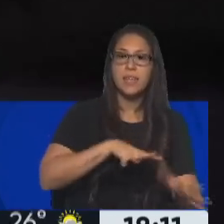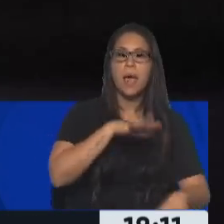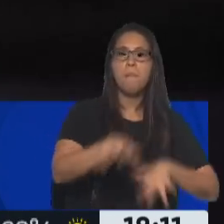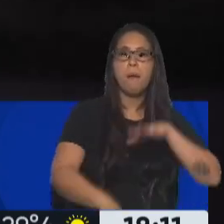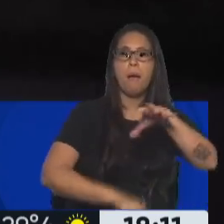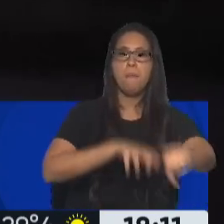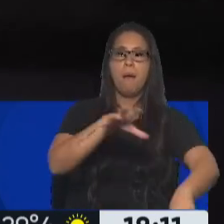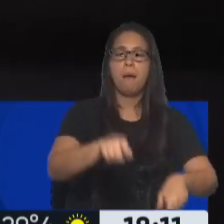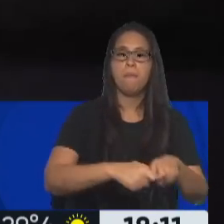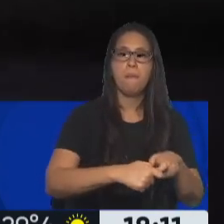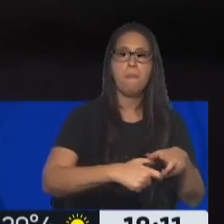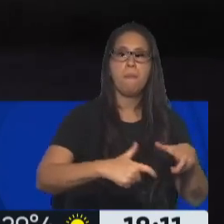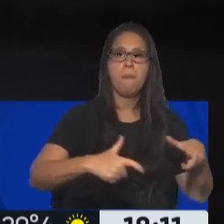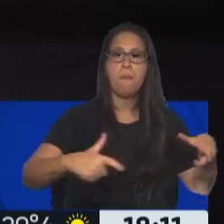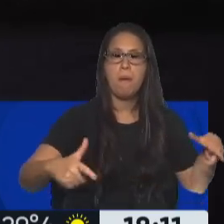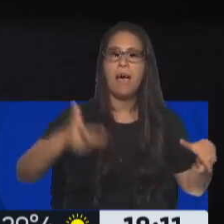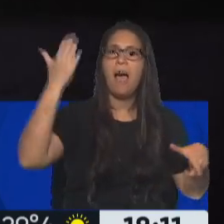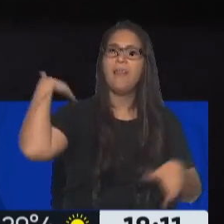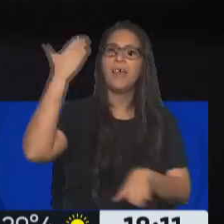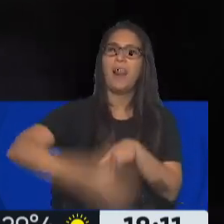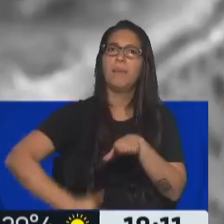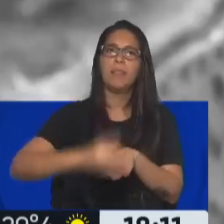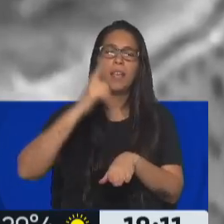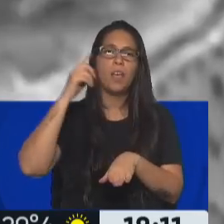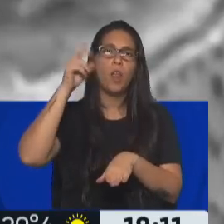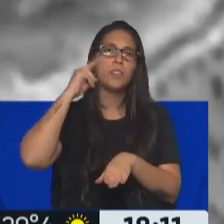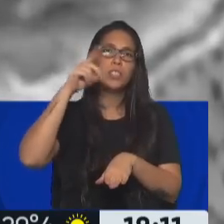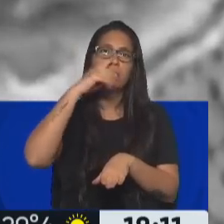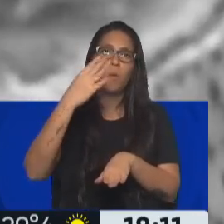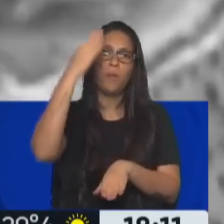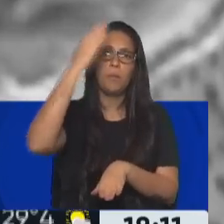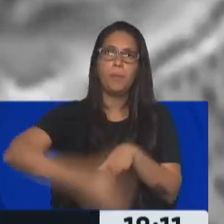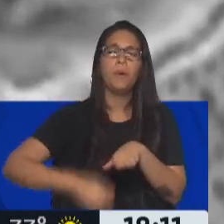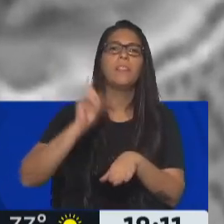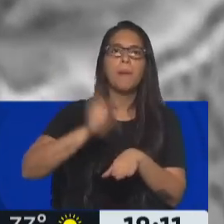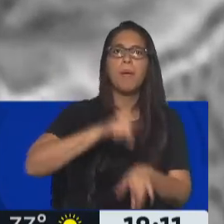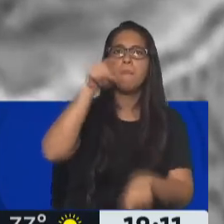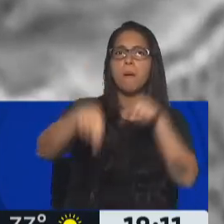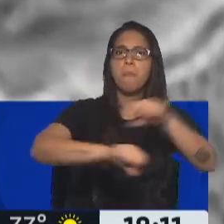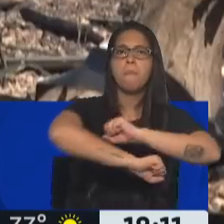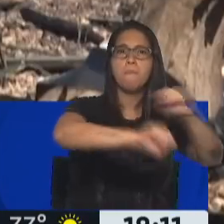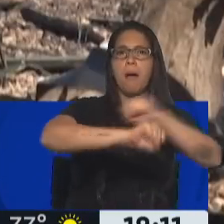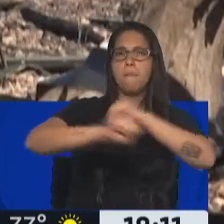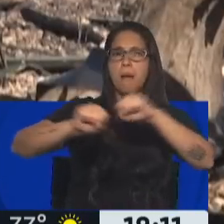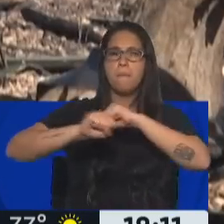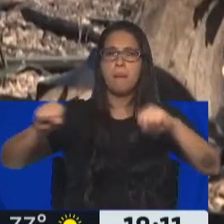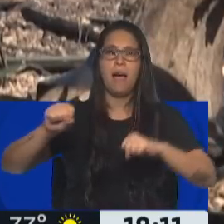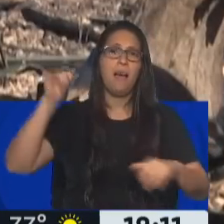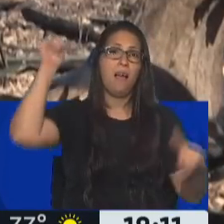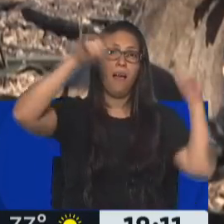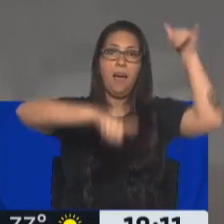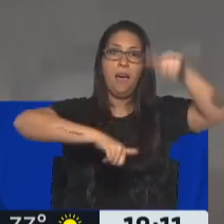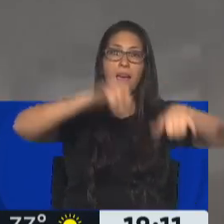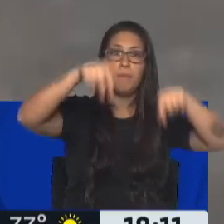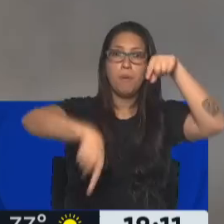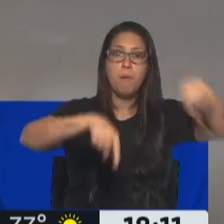zona desmilitarizada establecida en 1974 y también bombardeó en más de 400 incursiones aéreas,